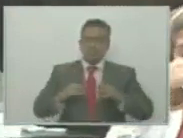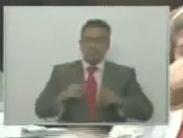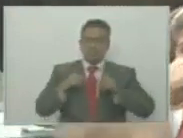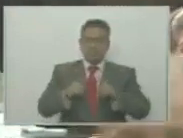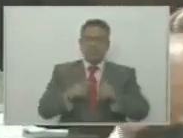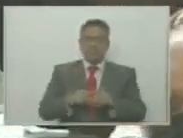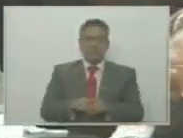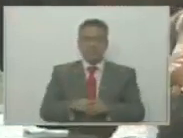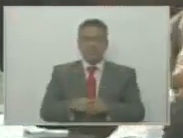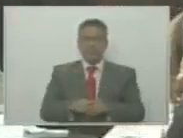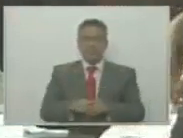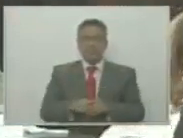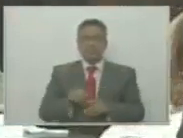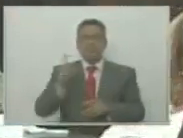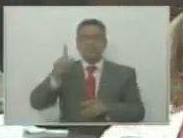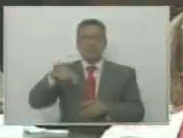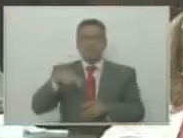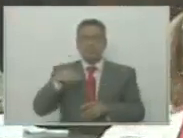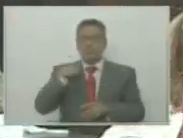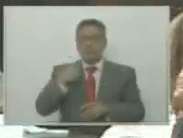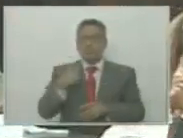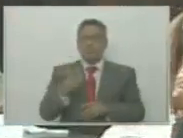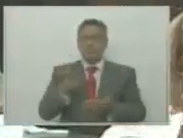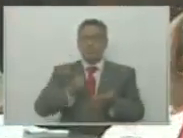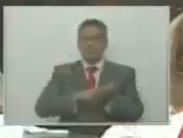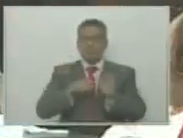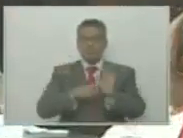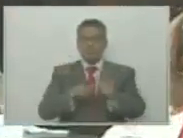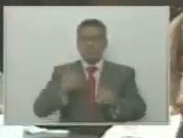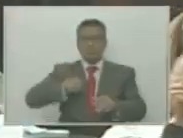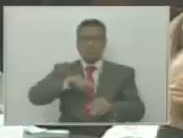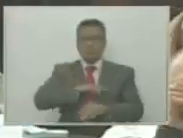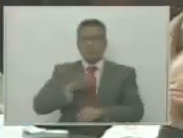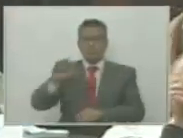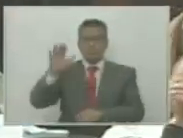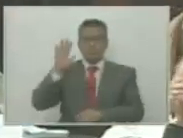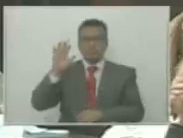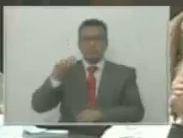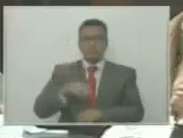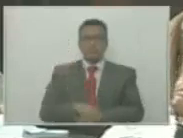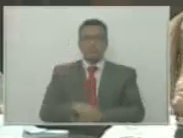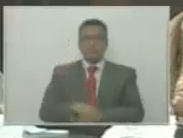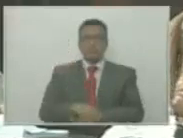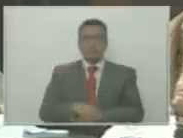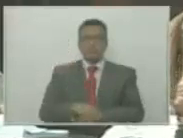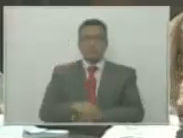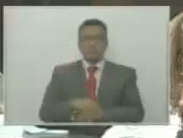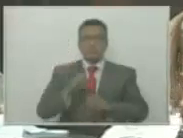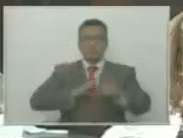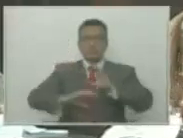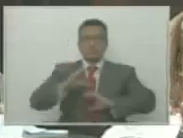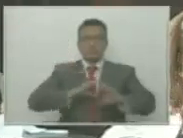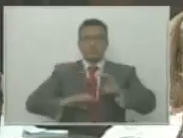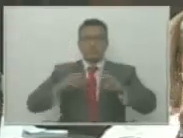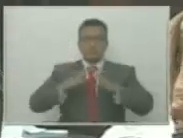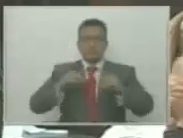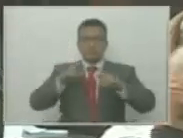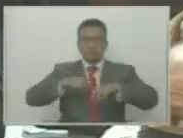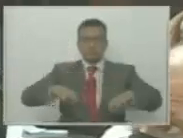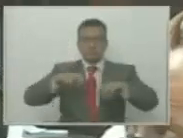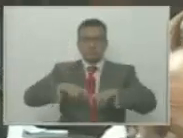para también reivindicar nuestro compromiso con la ciencia, con la